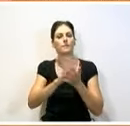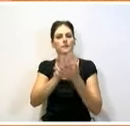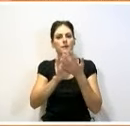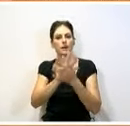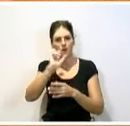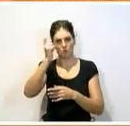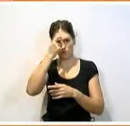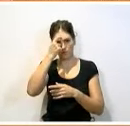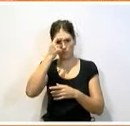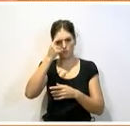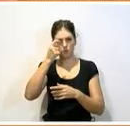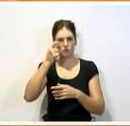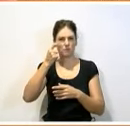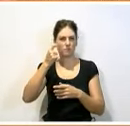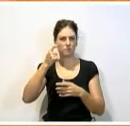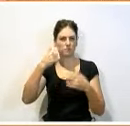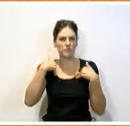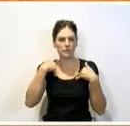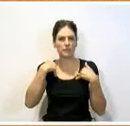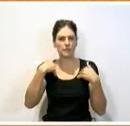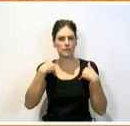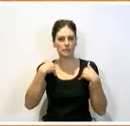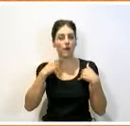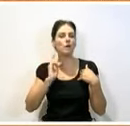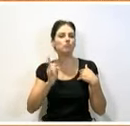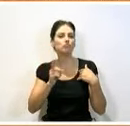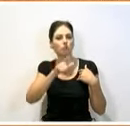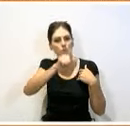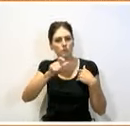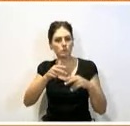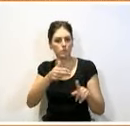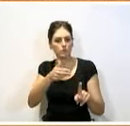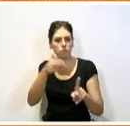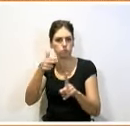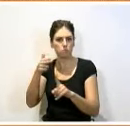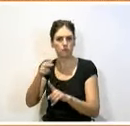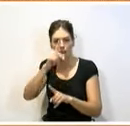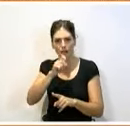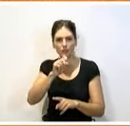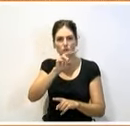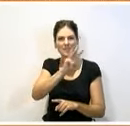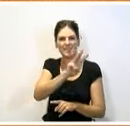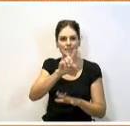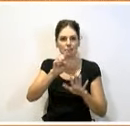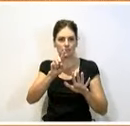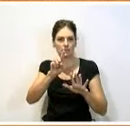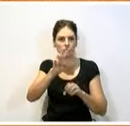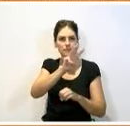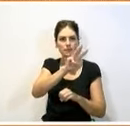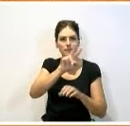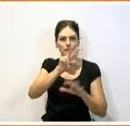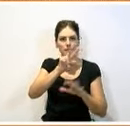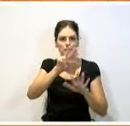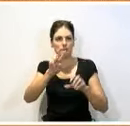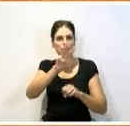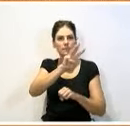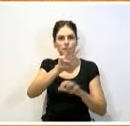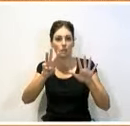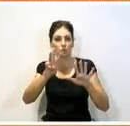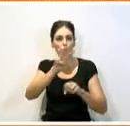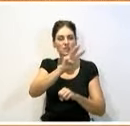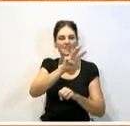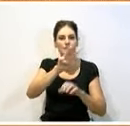víctimas que no solo son aquellos que fueron asesinados en el año 36, 37, 38,